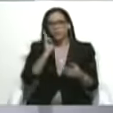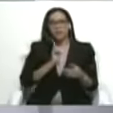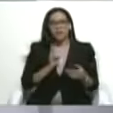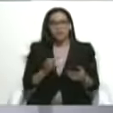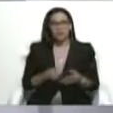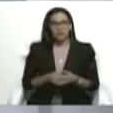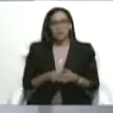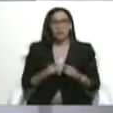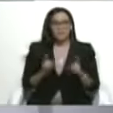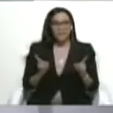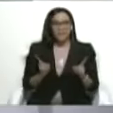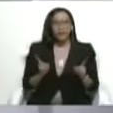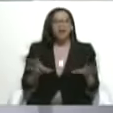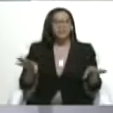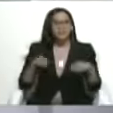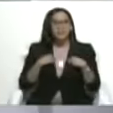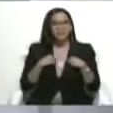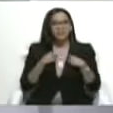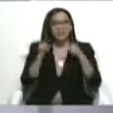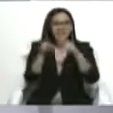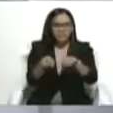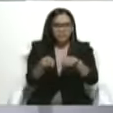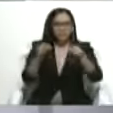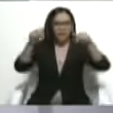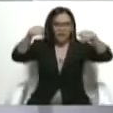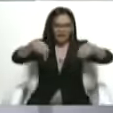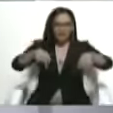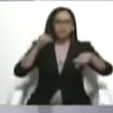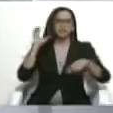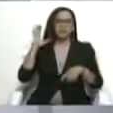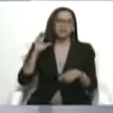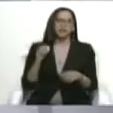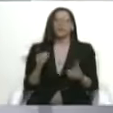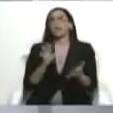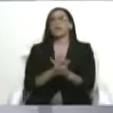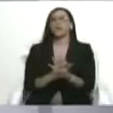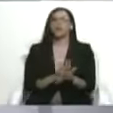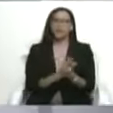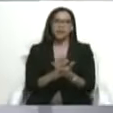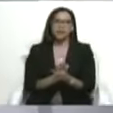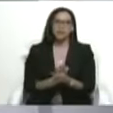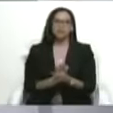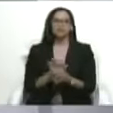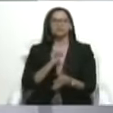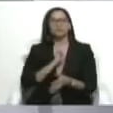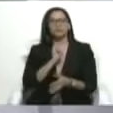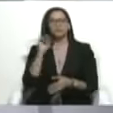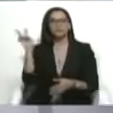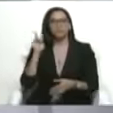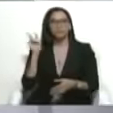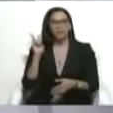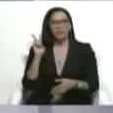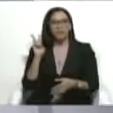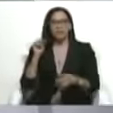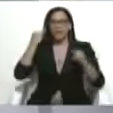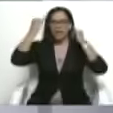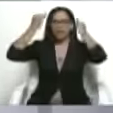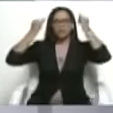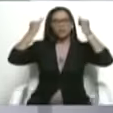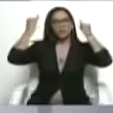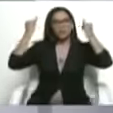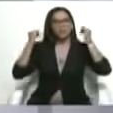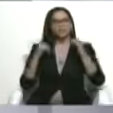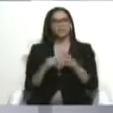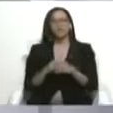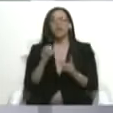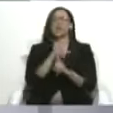bolivariana. Pero reconocen eso en este país, la estabilidad, la identidad venezolana, la idiosincrasia,